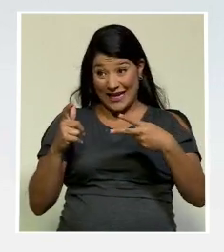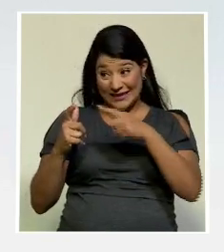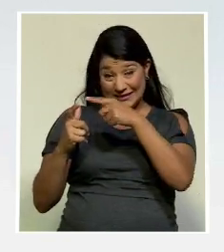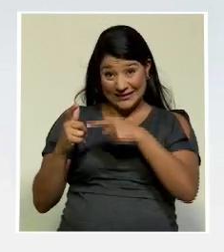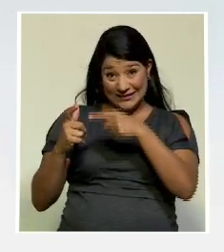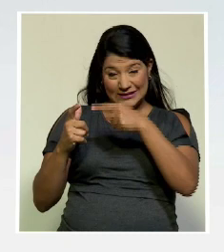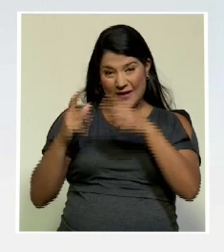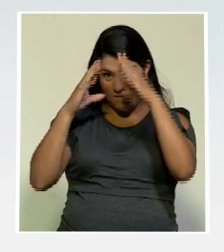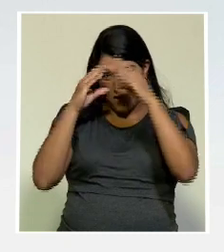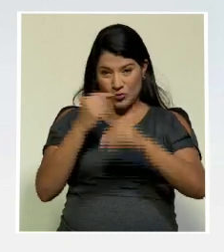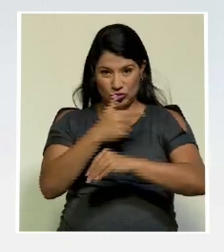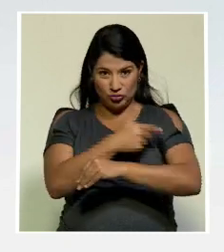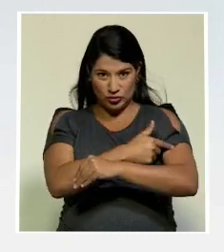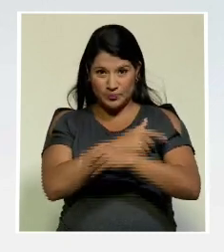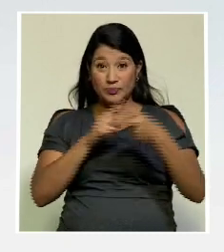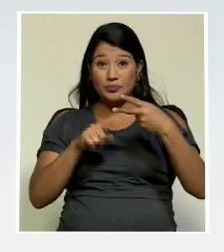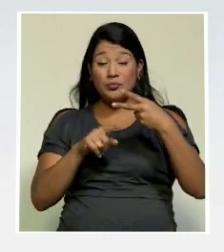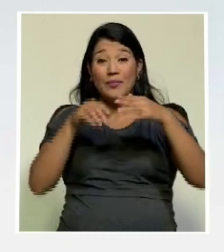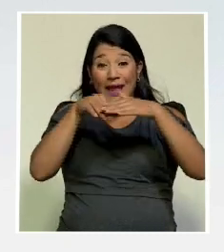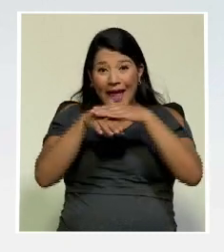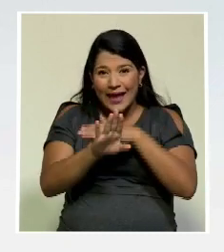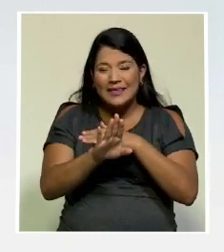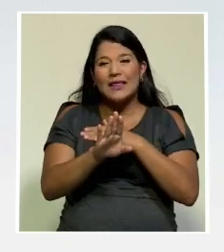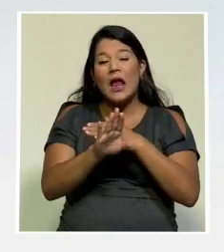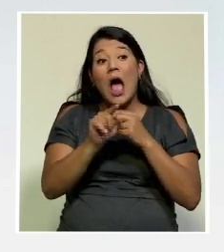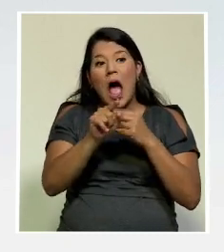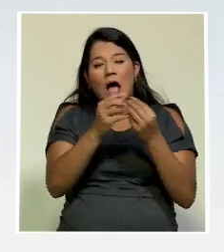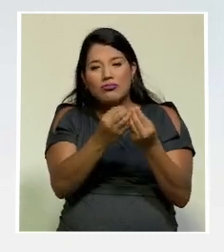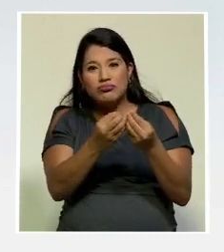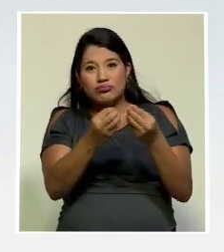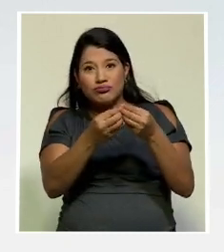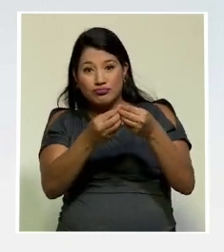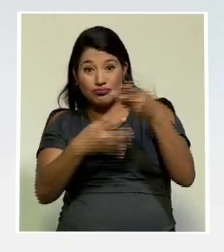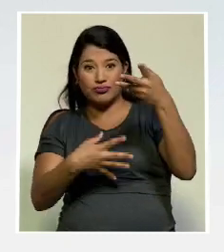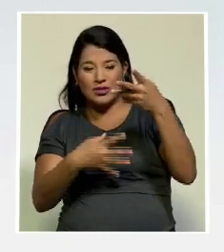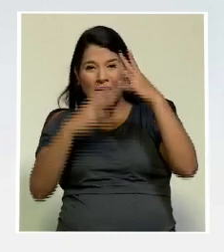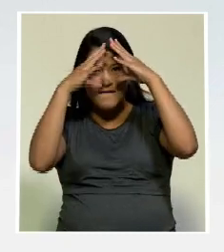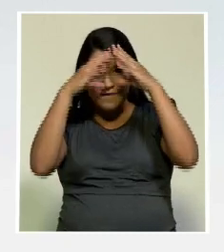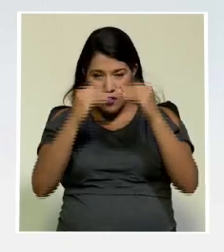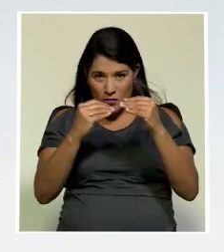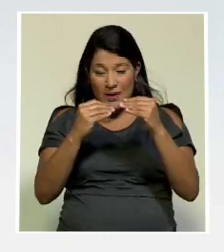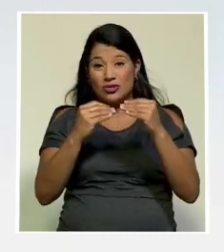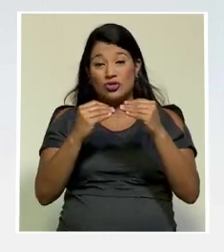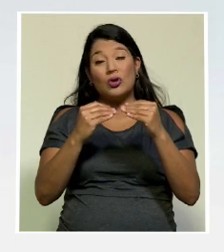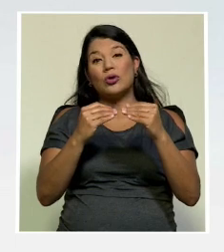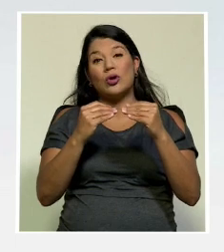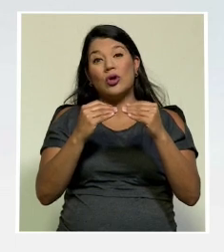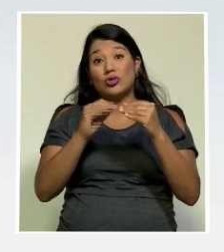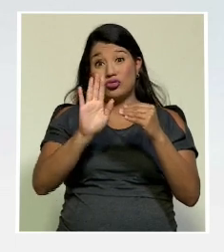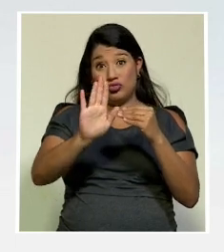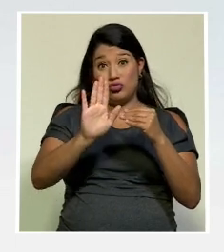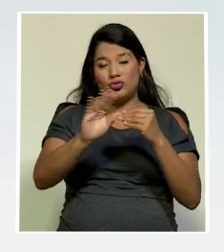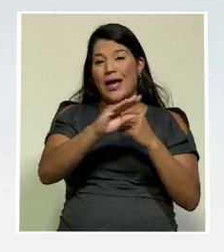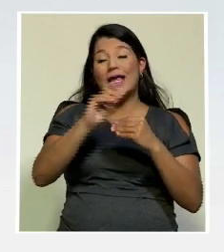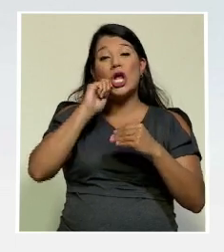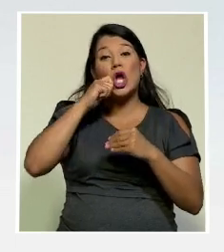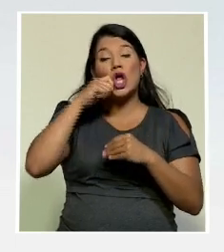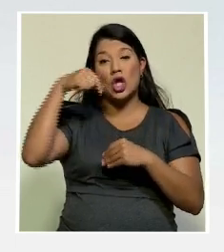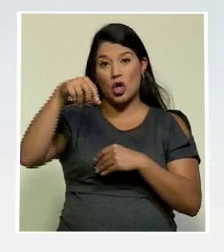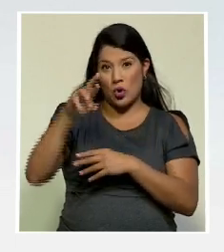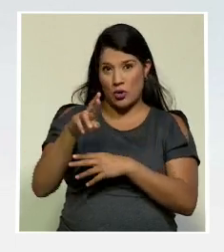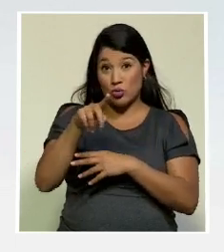le mostrará el estado de su vacunación y allí el estado de vacunación le mostrará su información y el código QR, el cual podrá